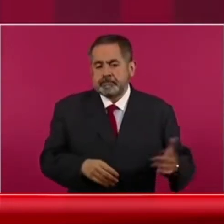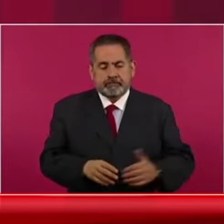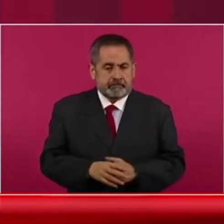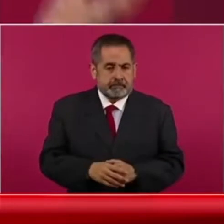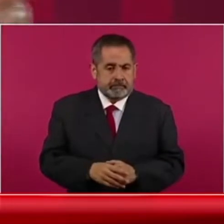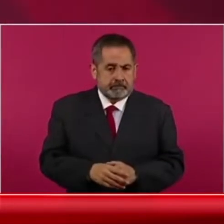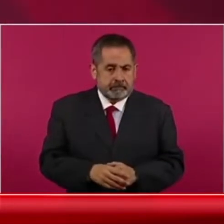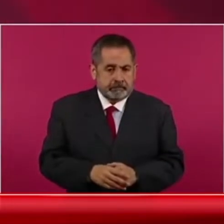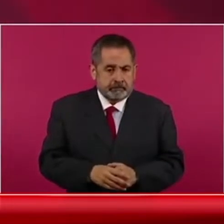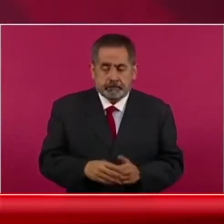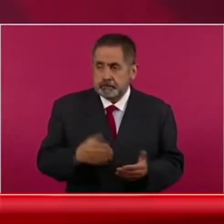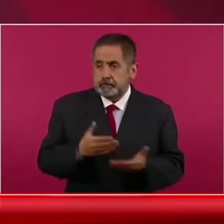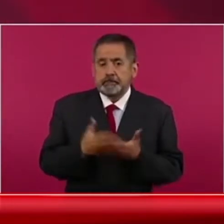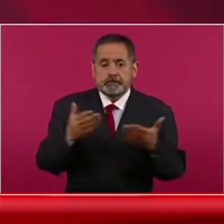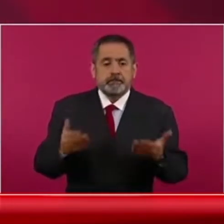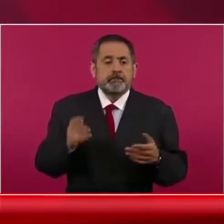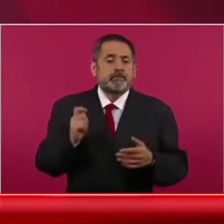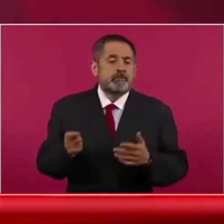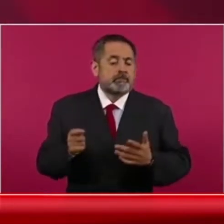Y ahora,